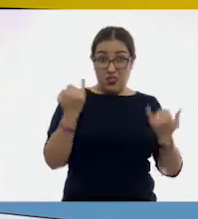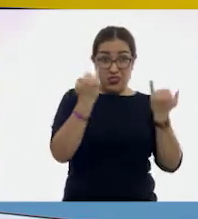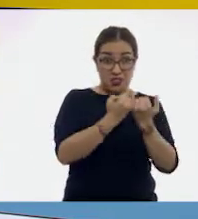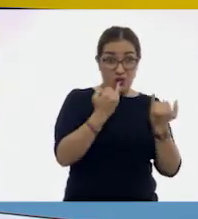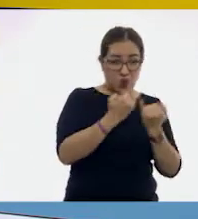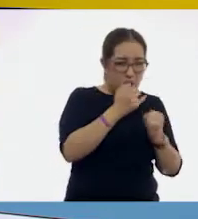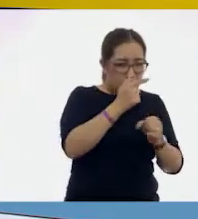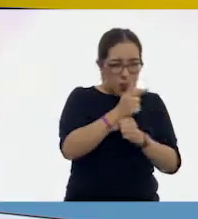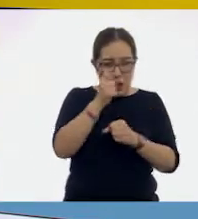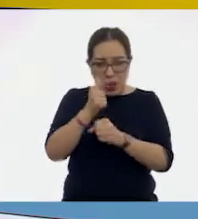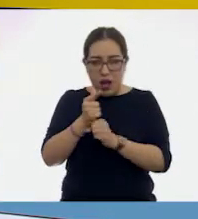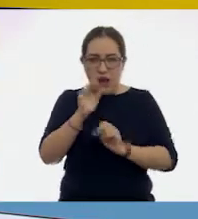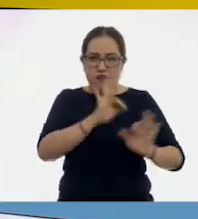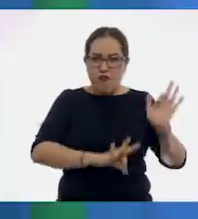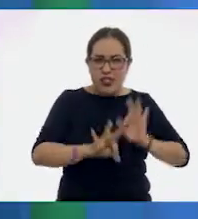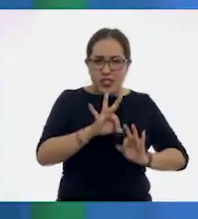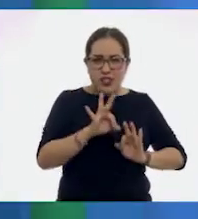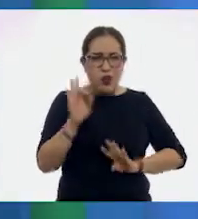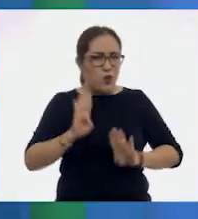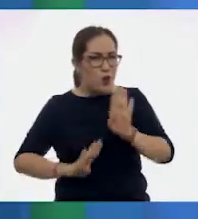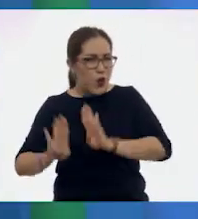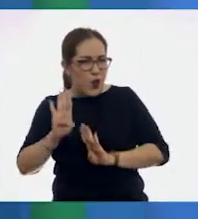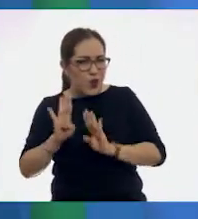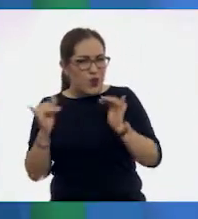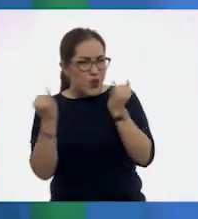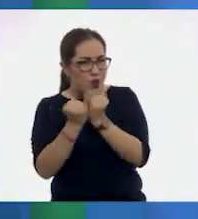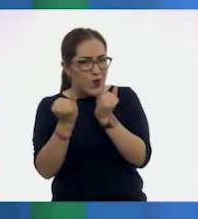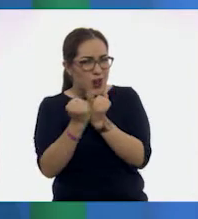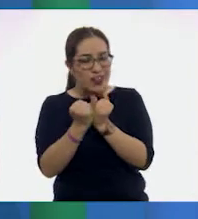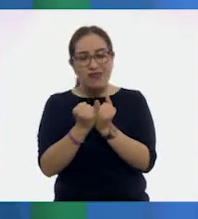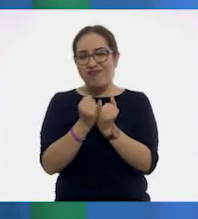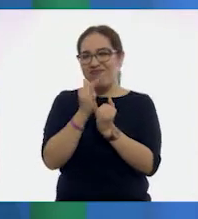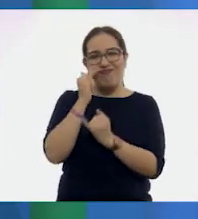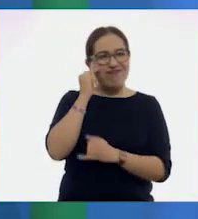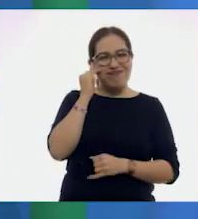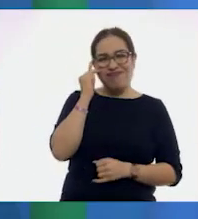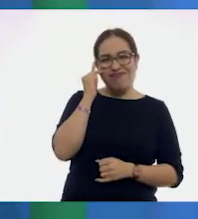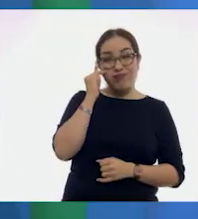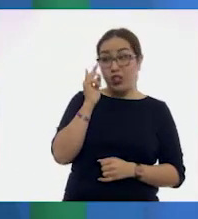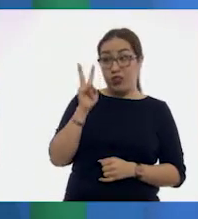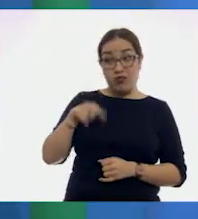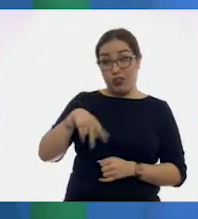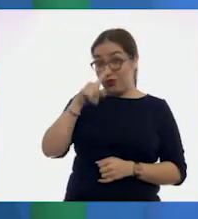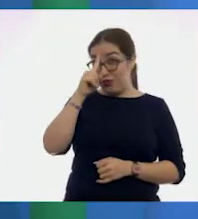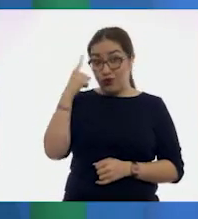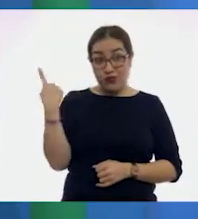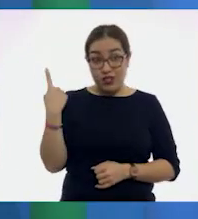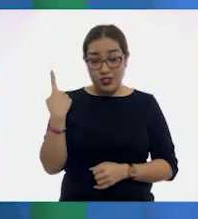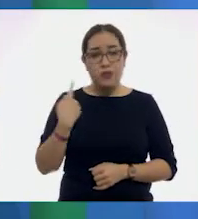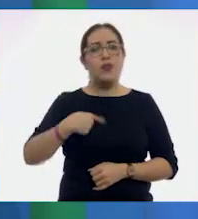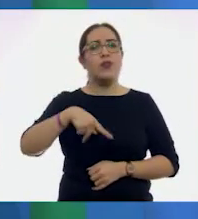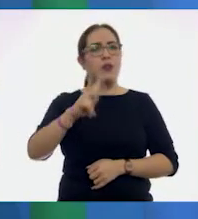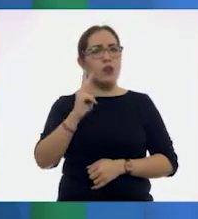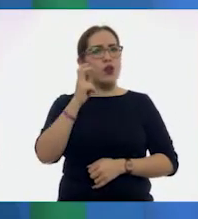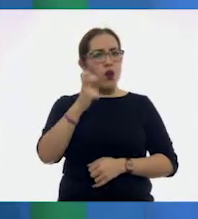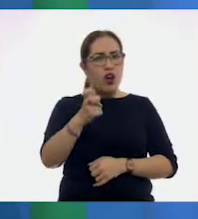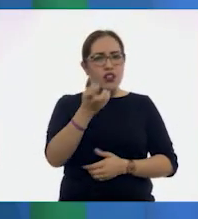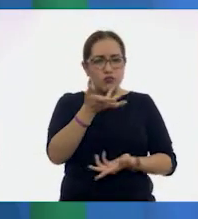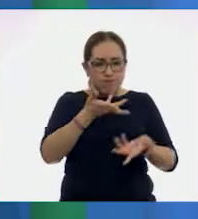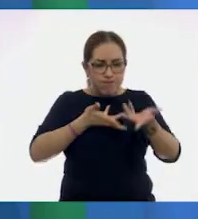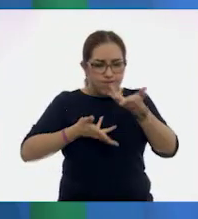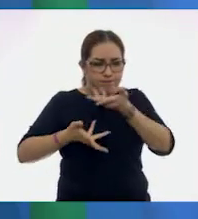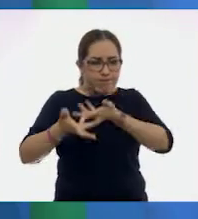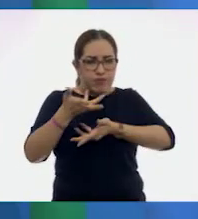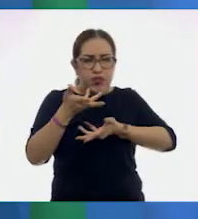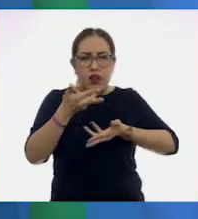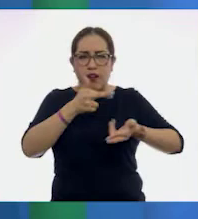los factores físicos. Es verdad, no es fácil verlo, pero las interacciones ocurren todo